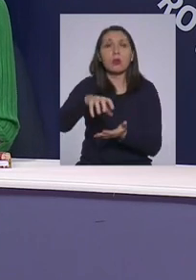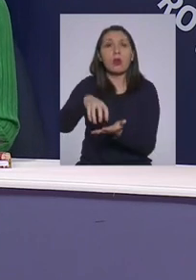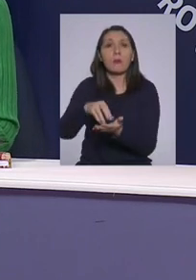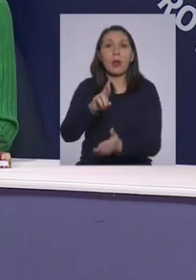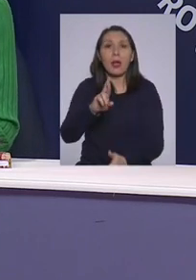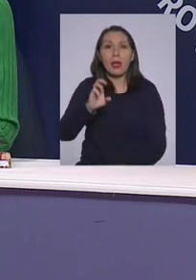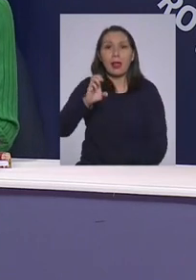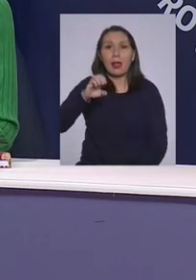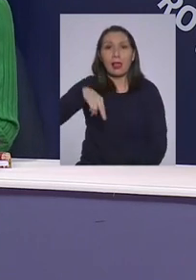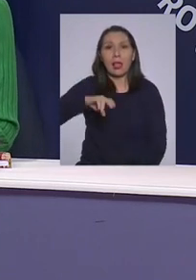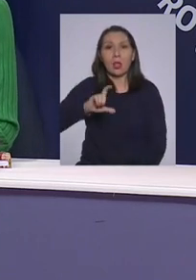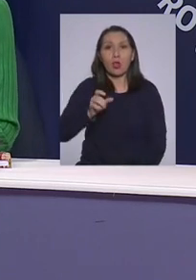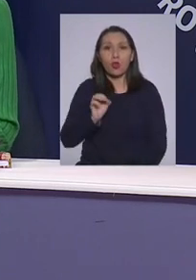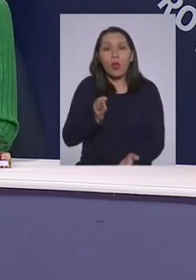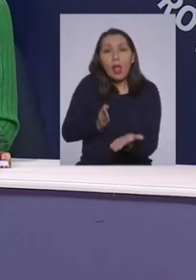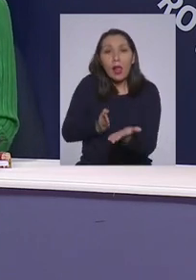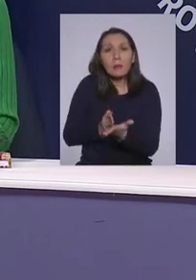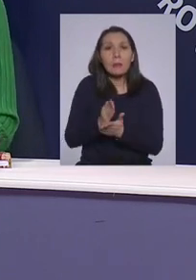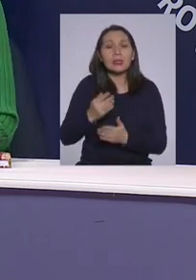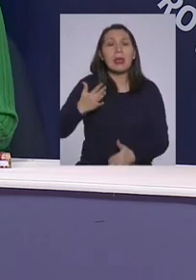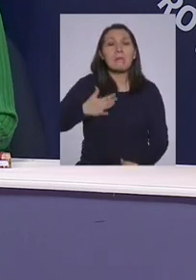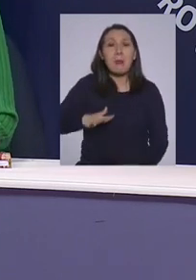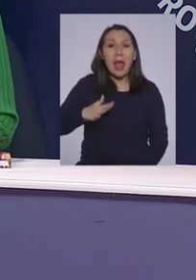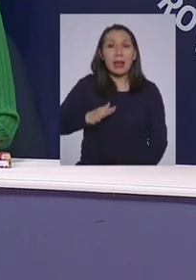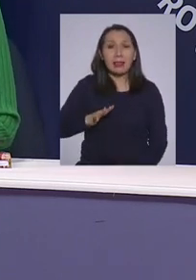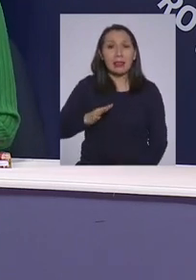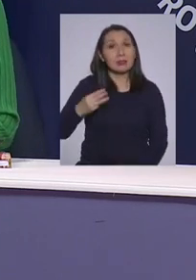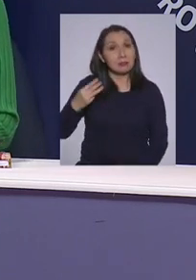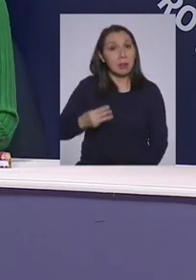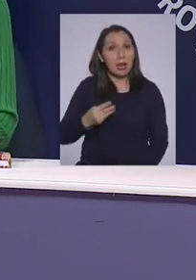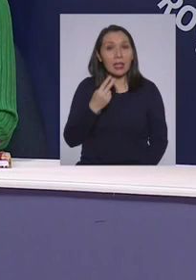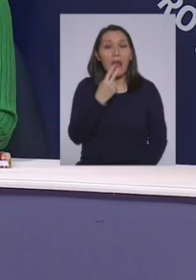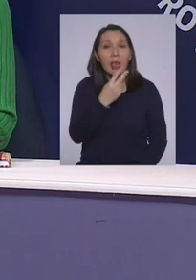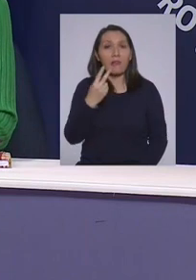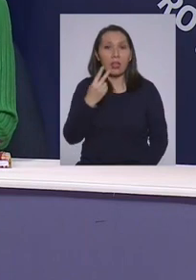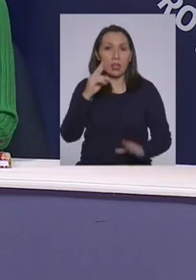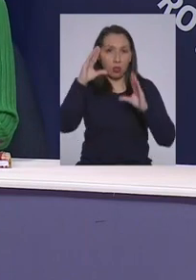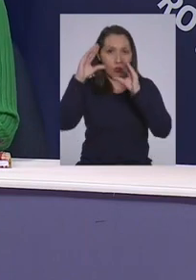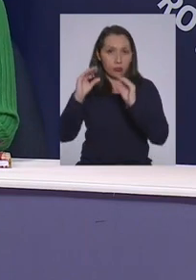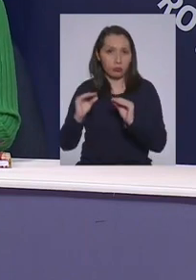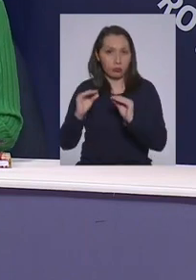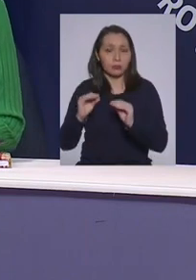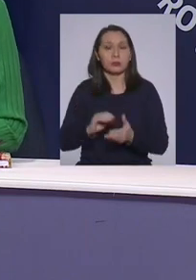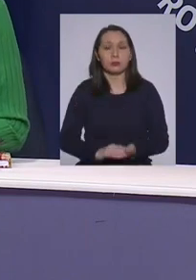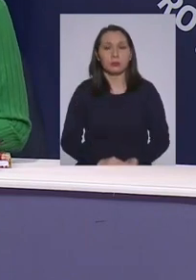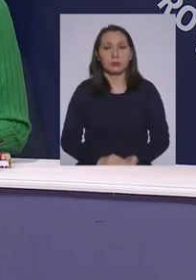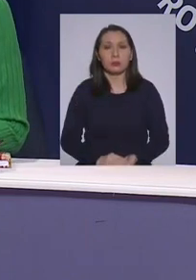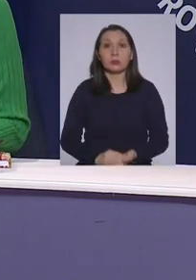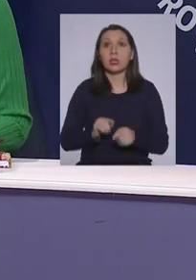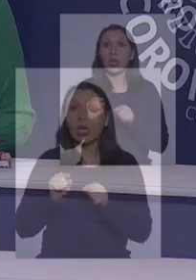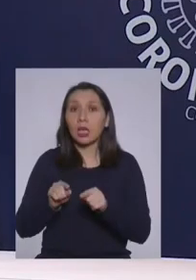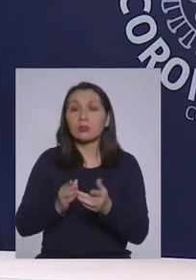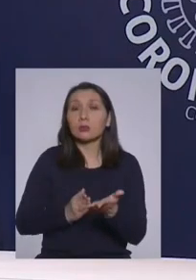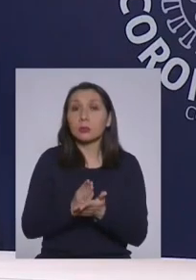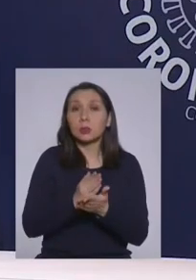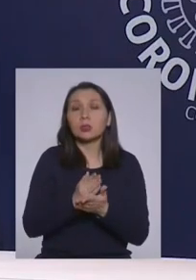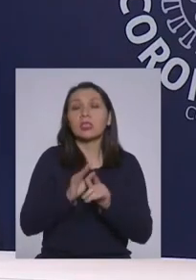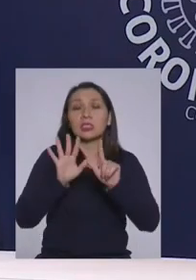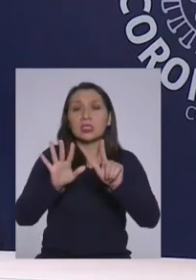Rengo a partir del día martes a las 22 horas. Esto es durante